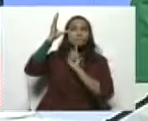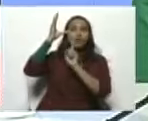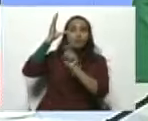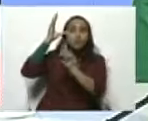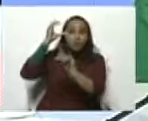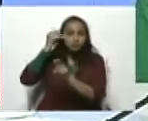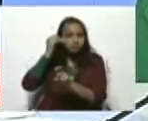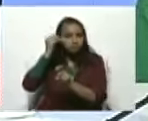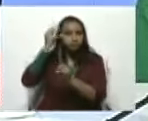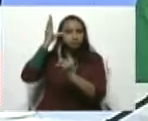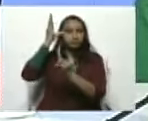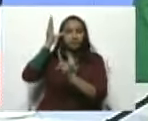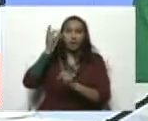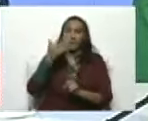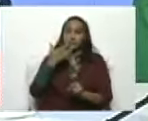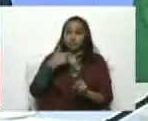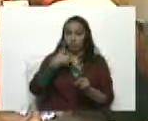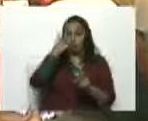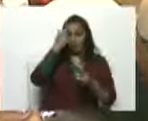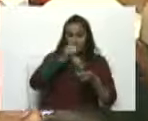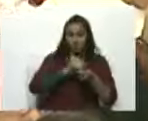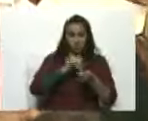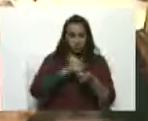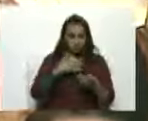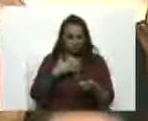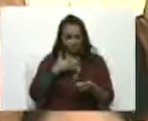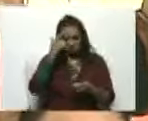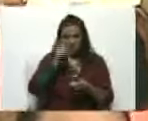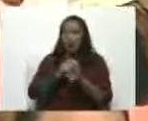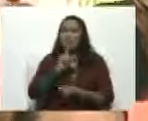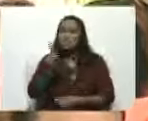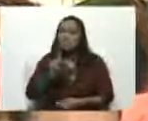bruto, sin darse cuenta.